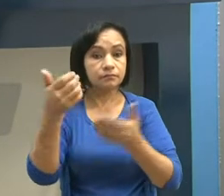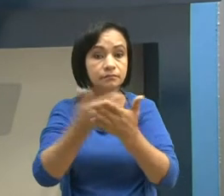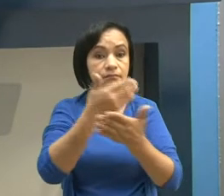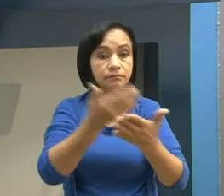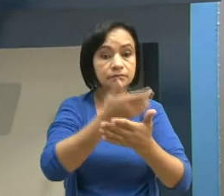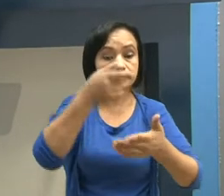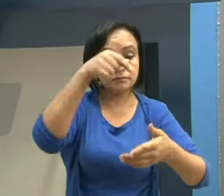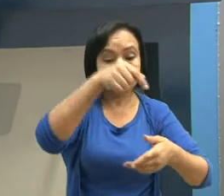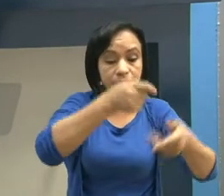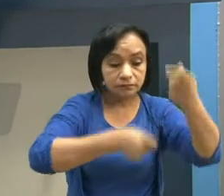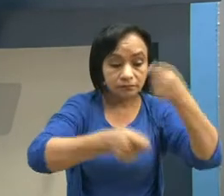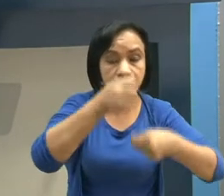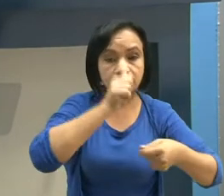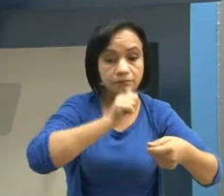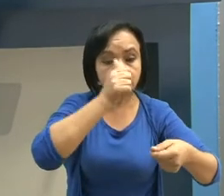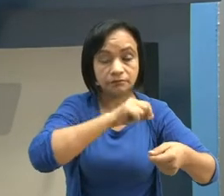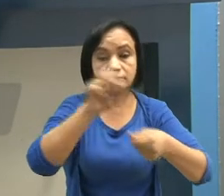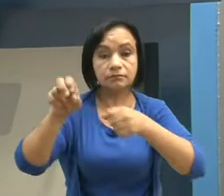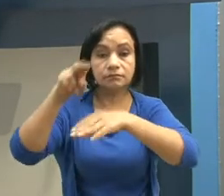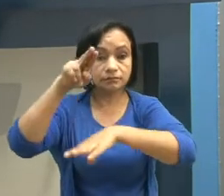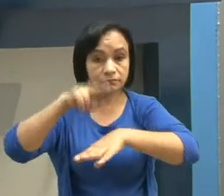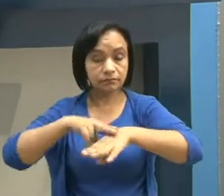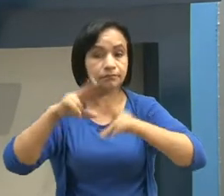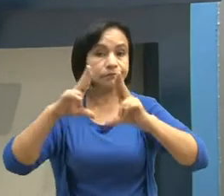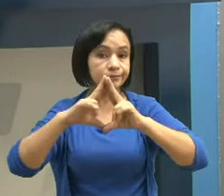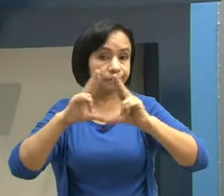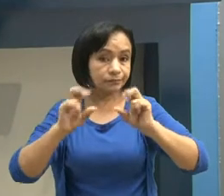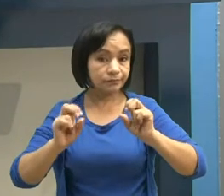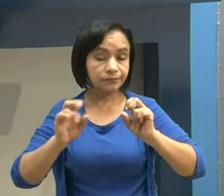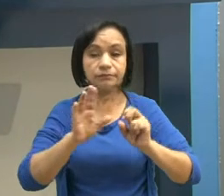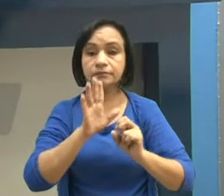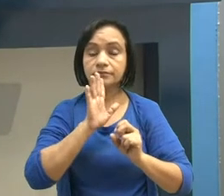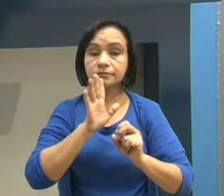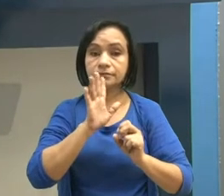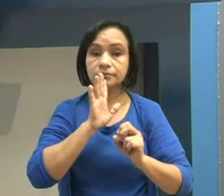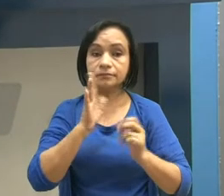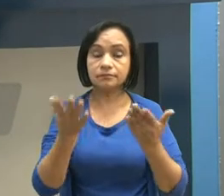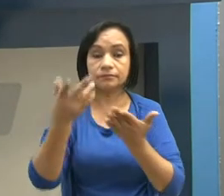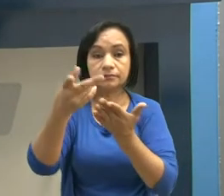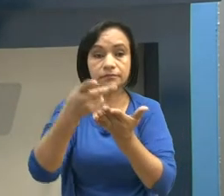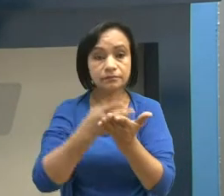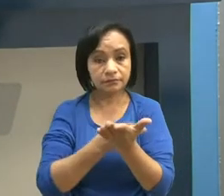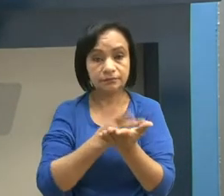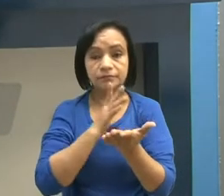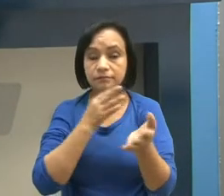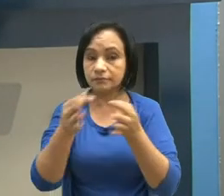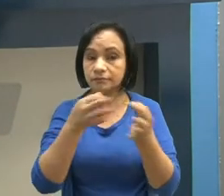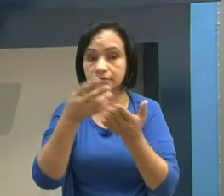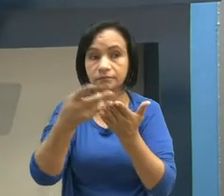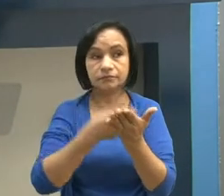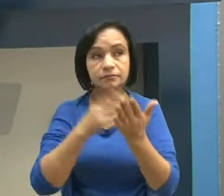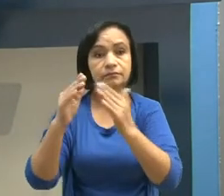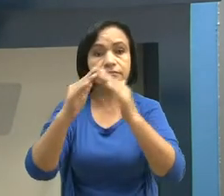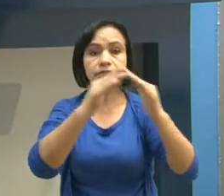pozos, ¿verdad?, a nivel nacional. Cuando hablamos nosotros de los proyectos, hablamos de